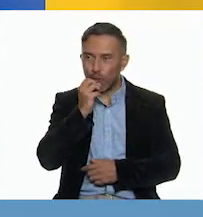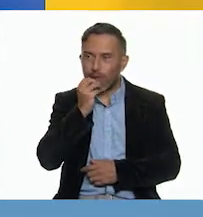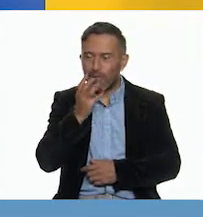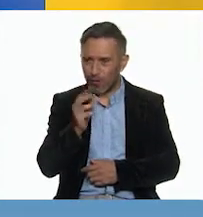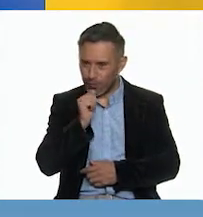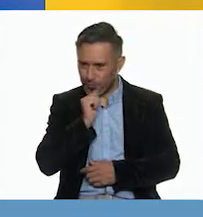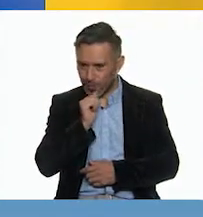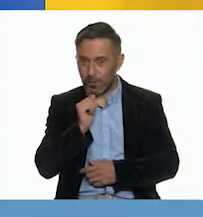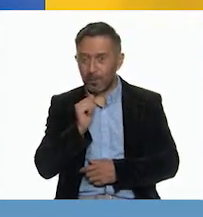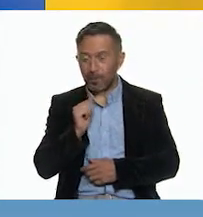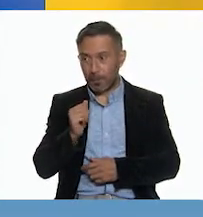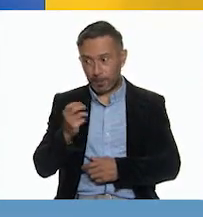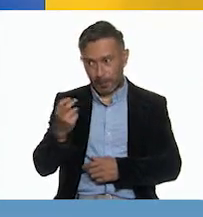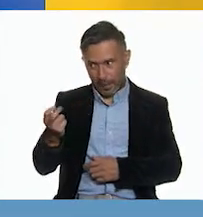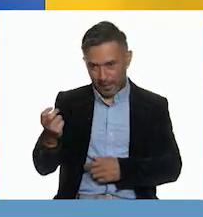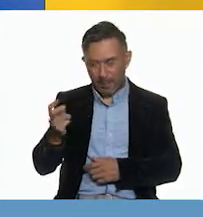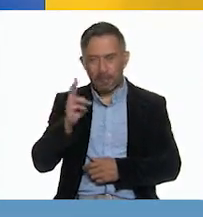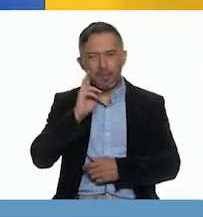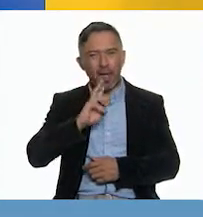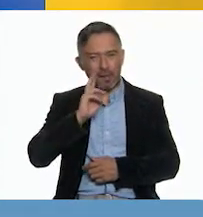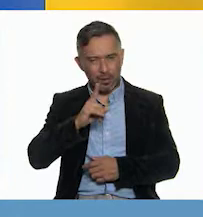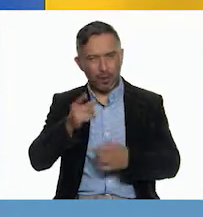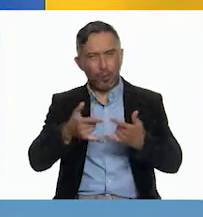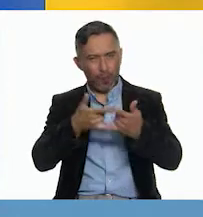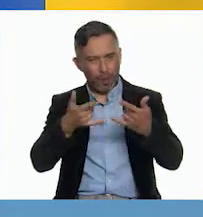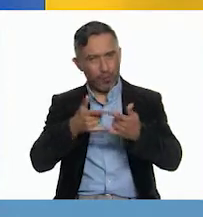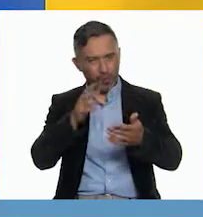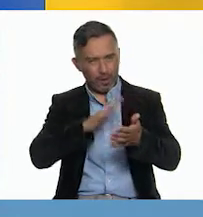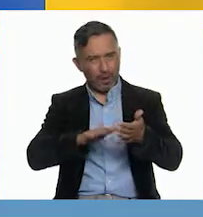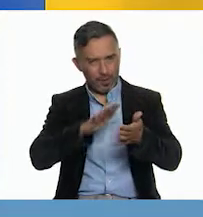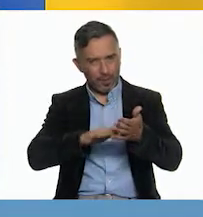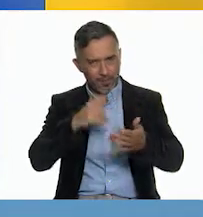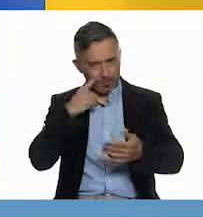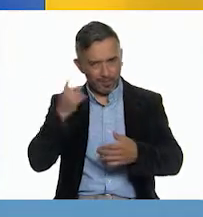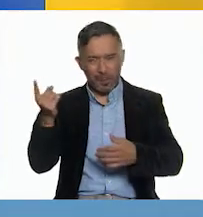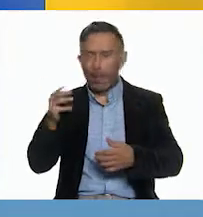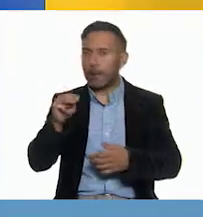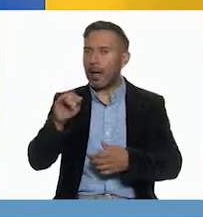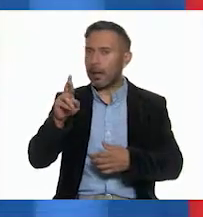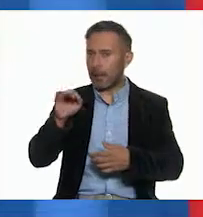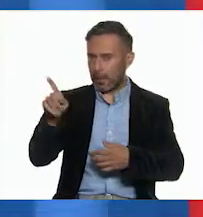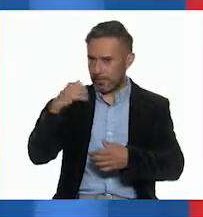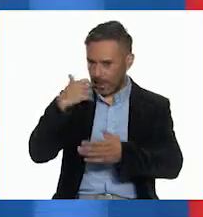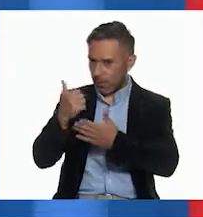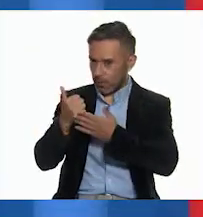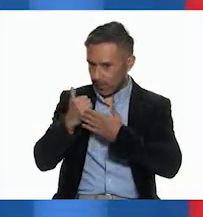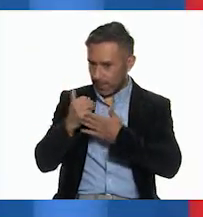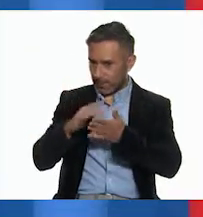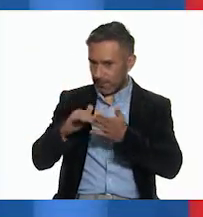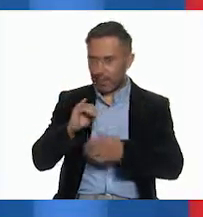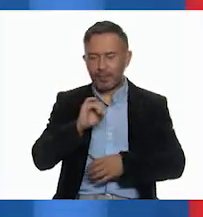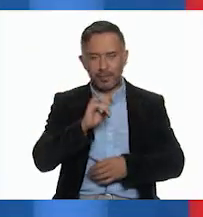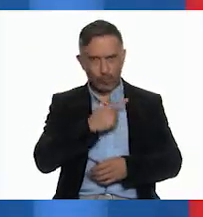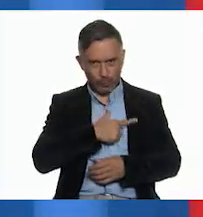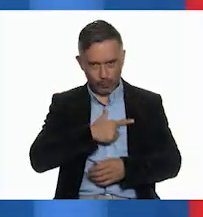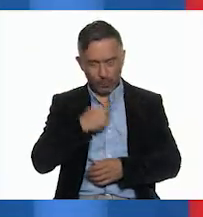esa parte también la leemos directo del cuento? María, ¿nos puedes ayudar? Sí, maestra, dice